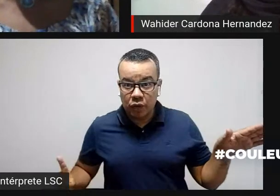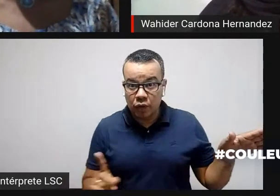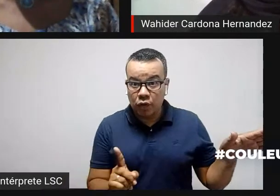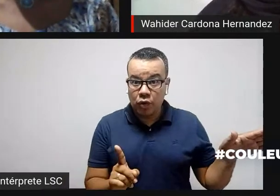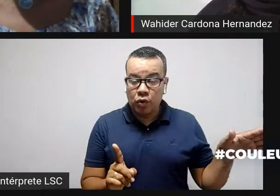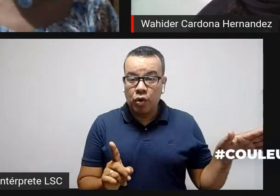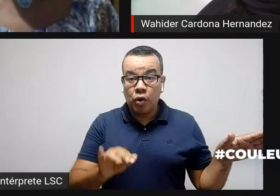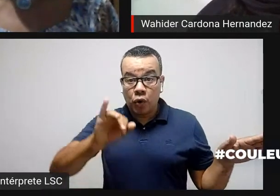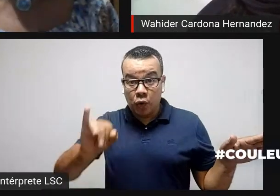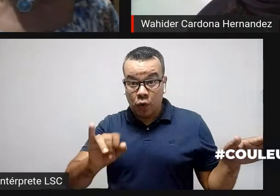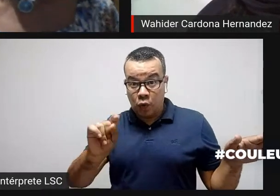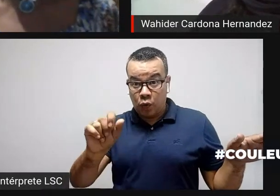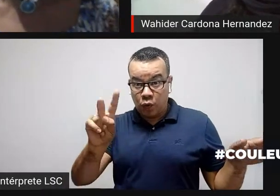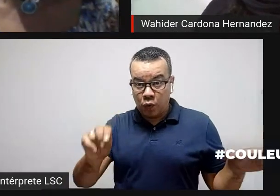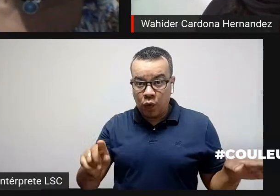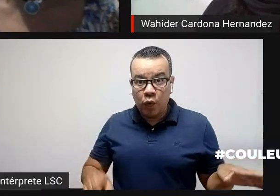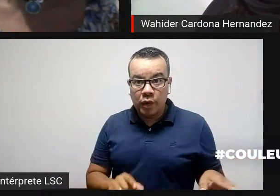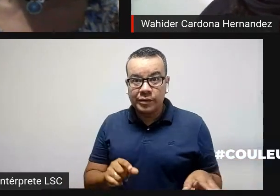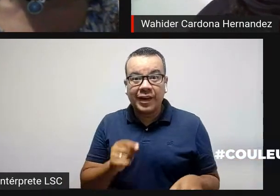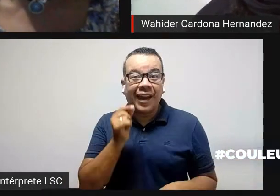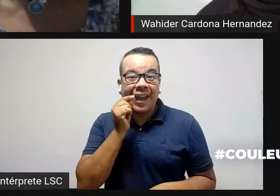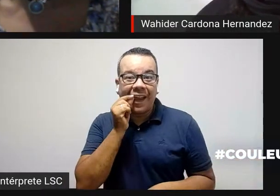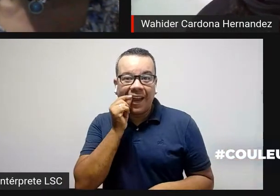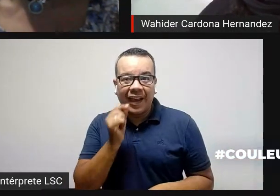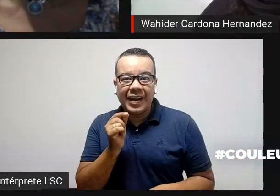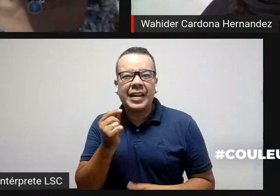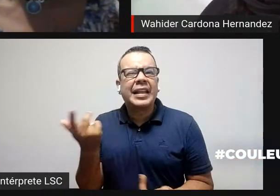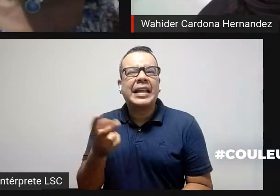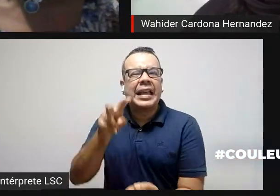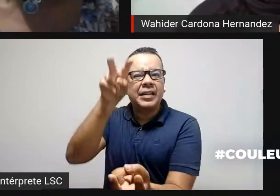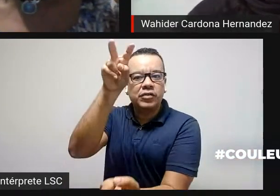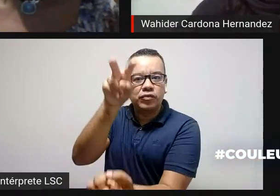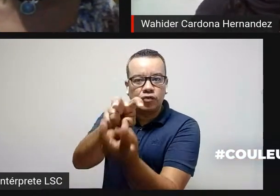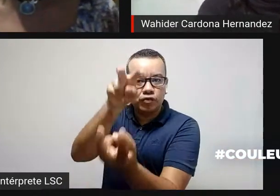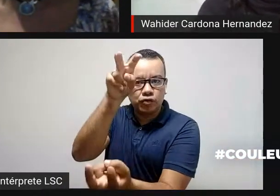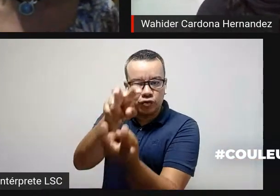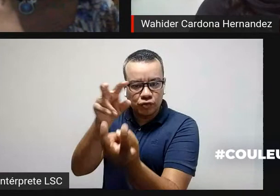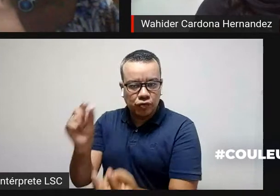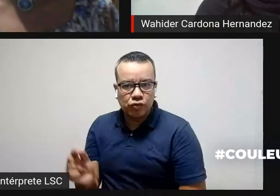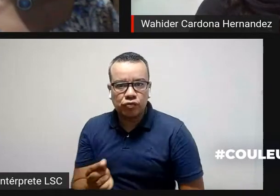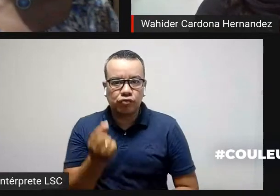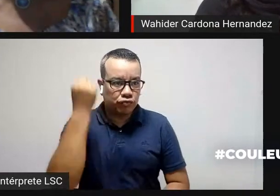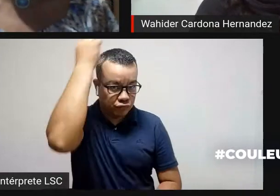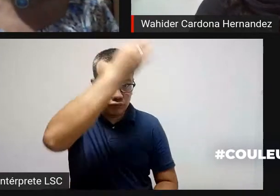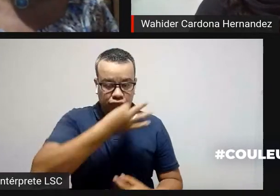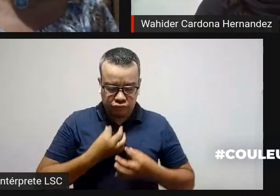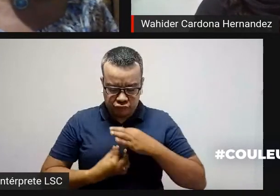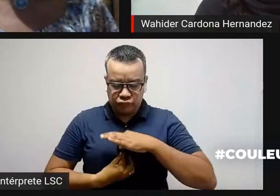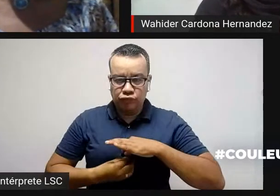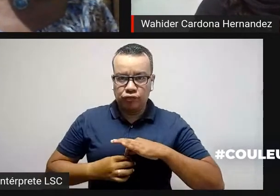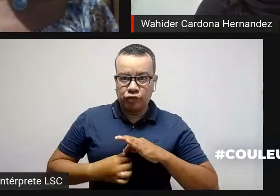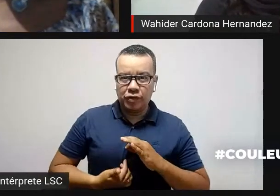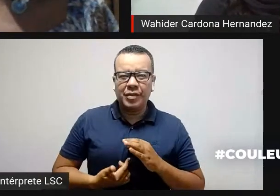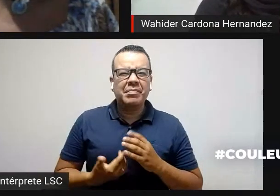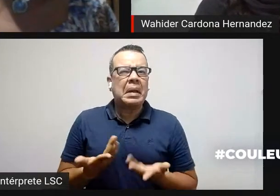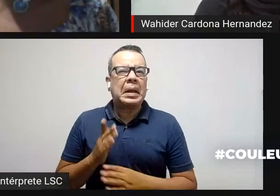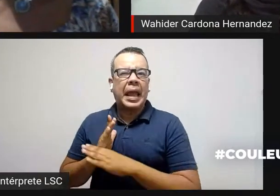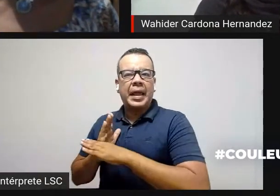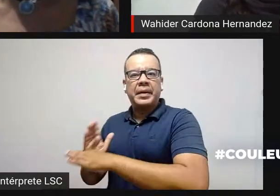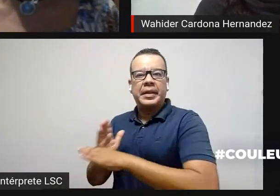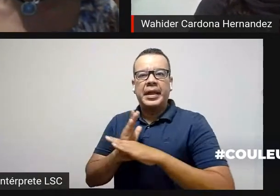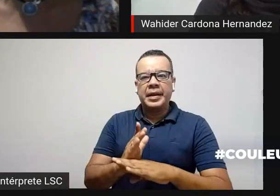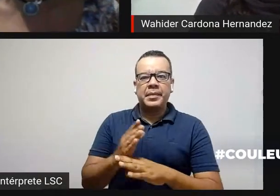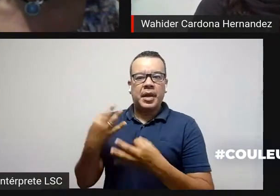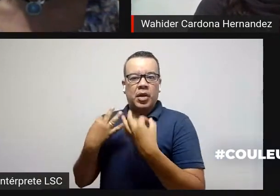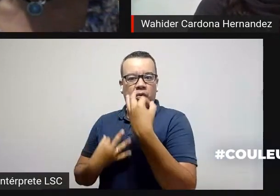su pecho, entraña de la selva ecuatoriana, le protege de la selva urbana. Su piel